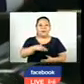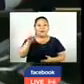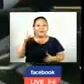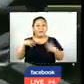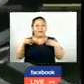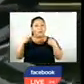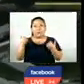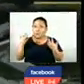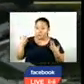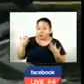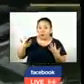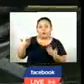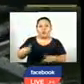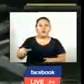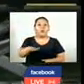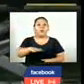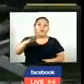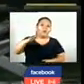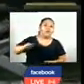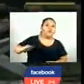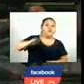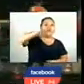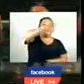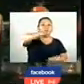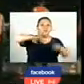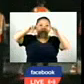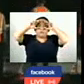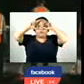internacional Monseñor Óscar Arnulfo Romero.